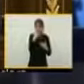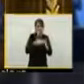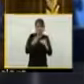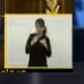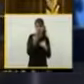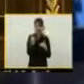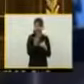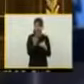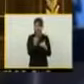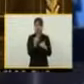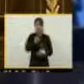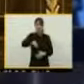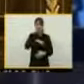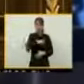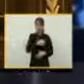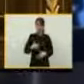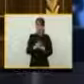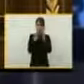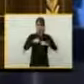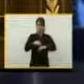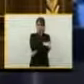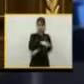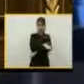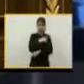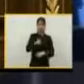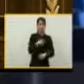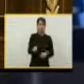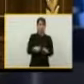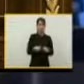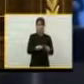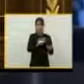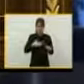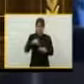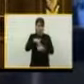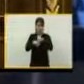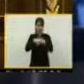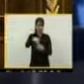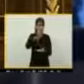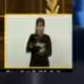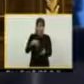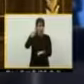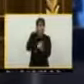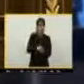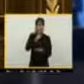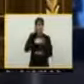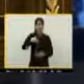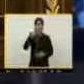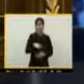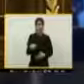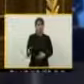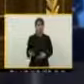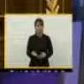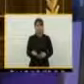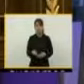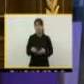unas iniciativas populares, que es una institución que no tiene ninguna importancia ni ninguna relevancia en el ordenamiento jurídico español, porque no hay iniciativas legislativas populares, eso